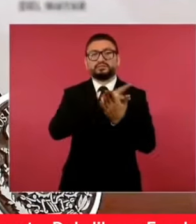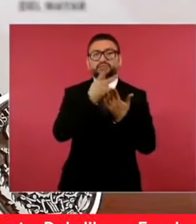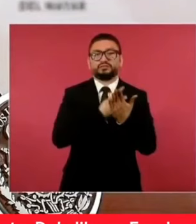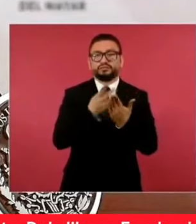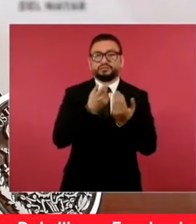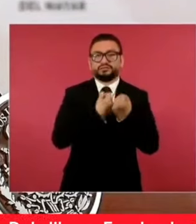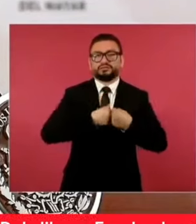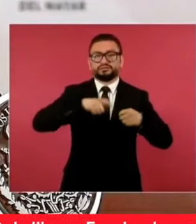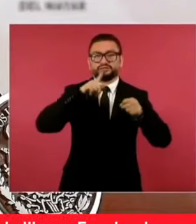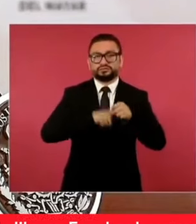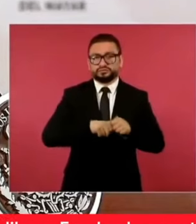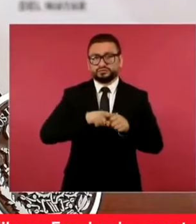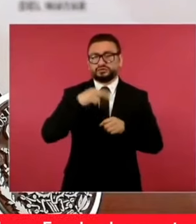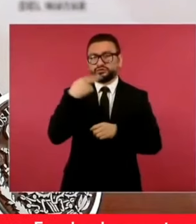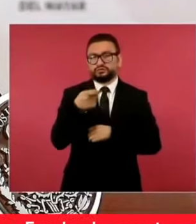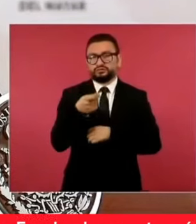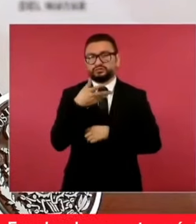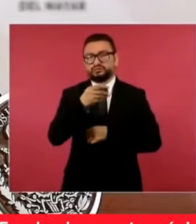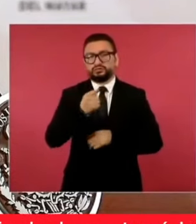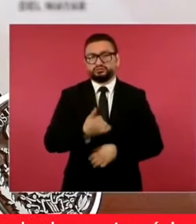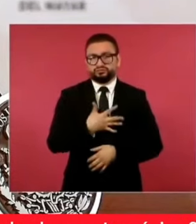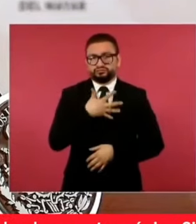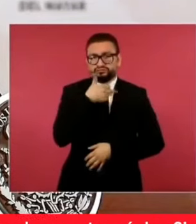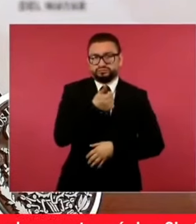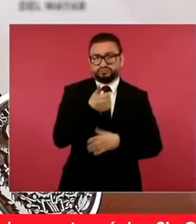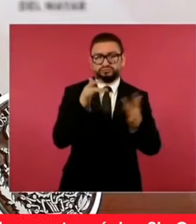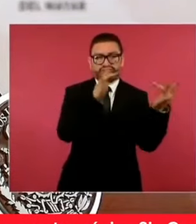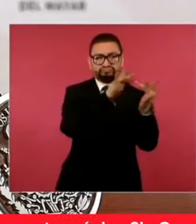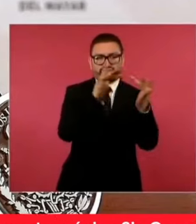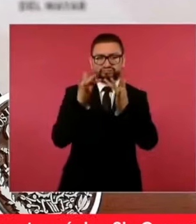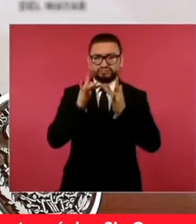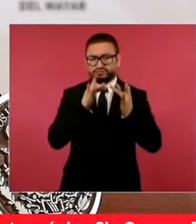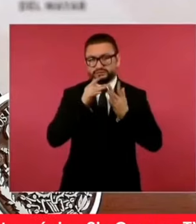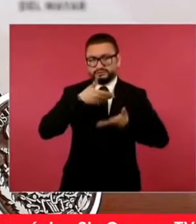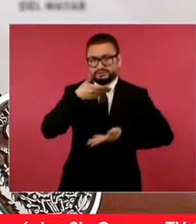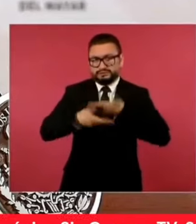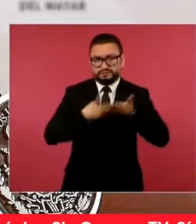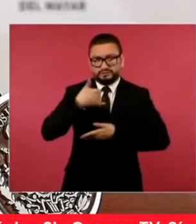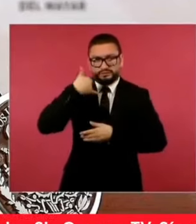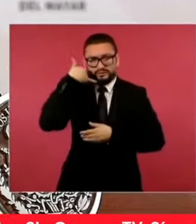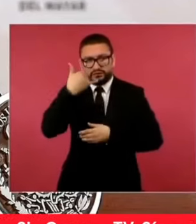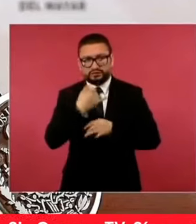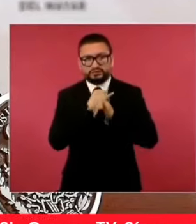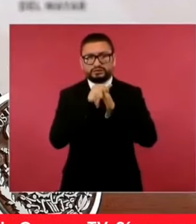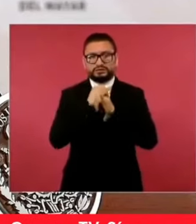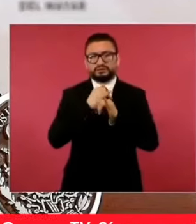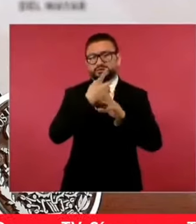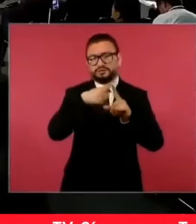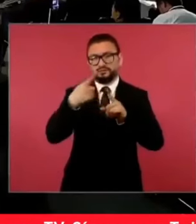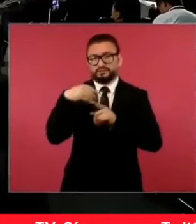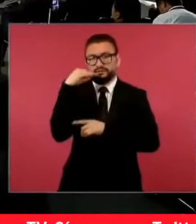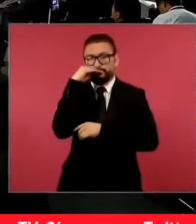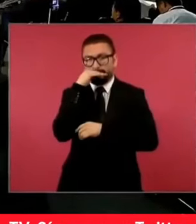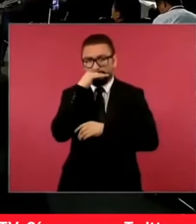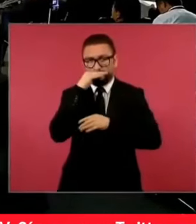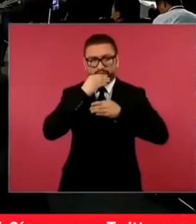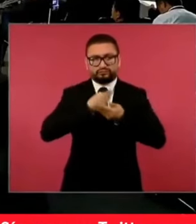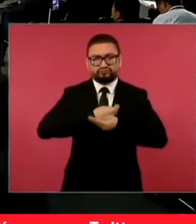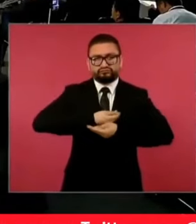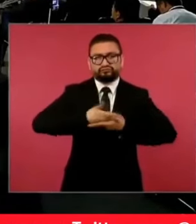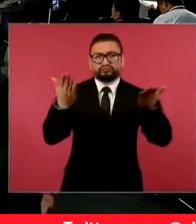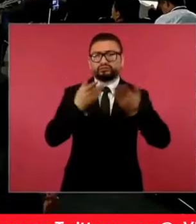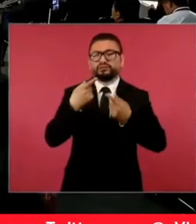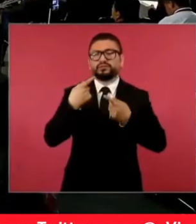llamado Conectividad para el Bienestar, que brinda servicios de telefonía celular e internet de forma gratuita a